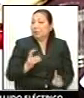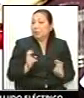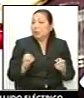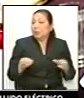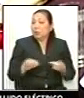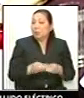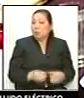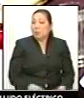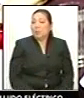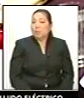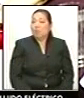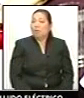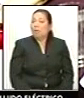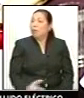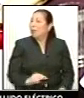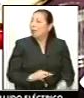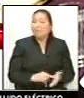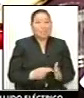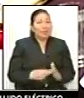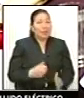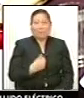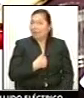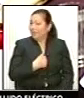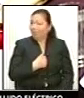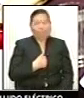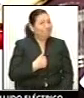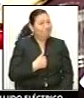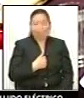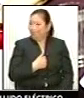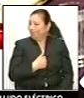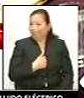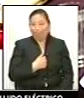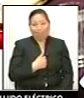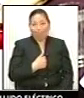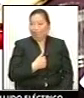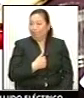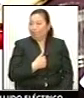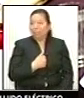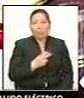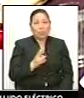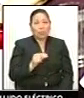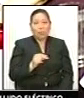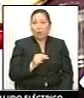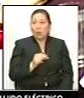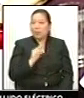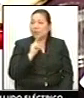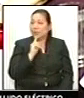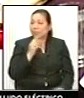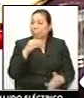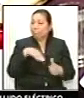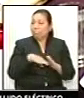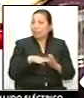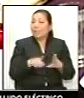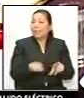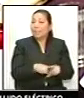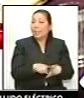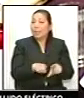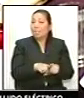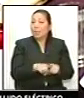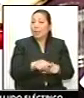comisiones, no implica para mí de que no esté plasmado también